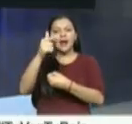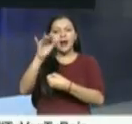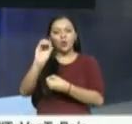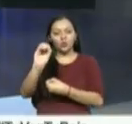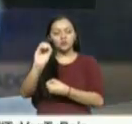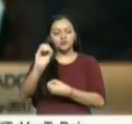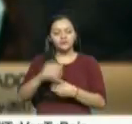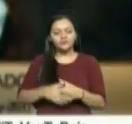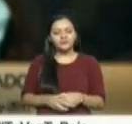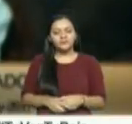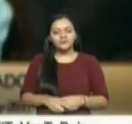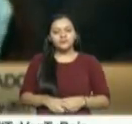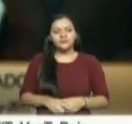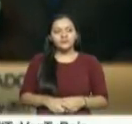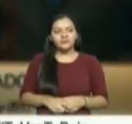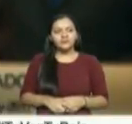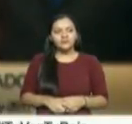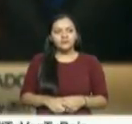Chiriboga.